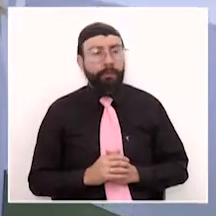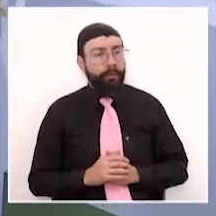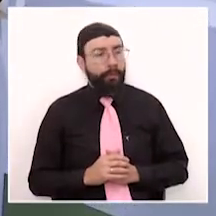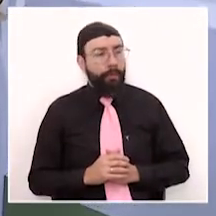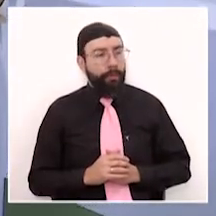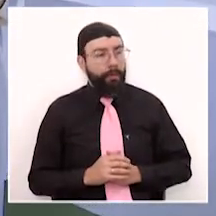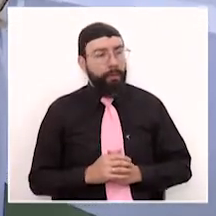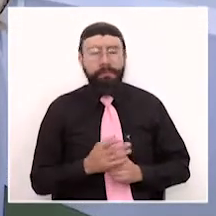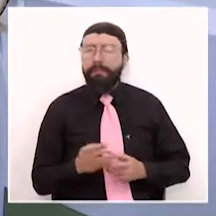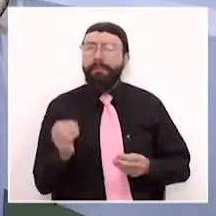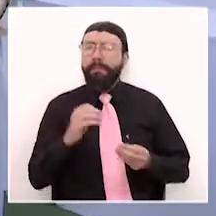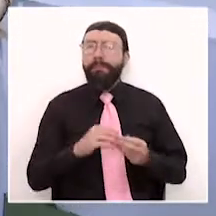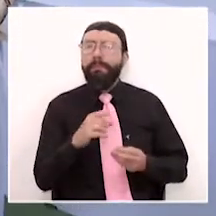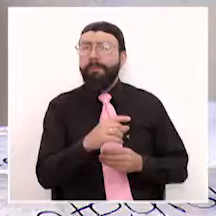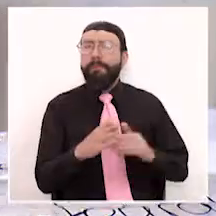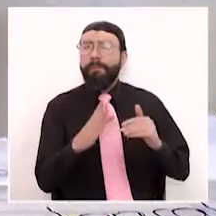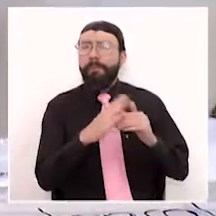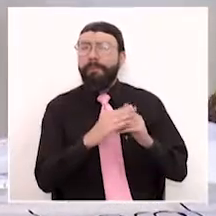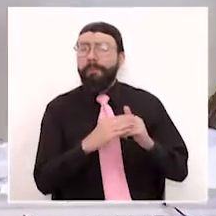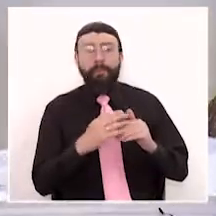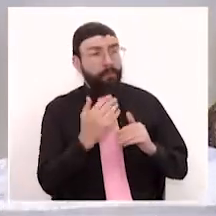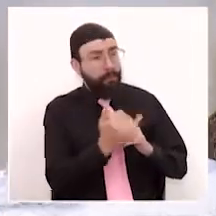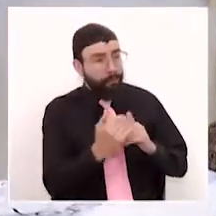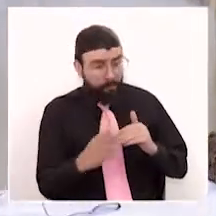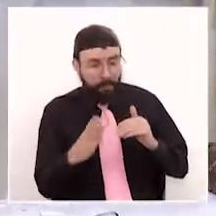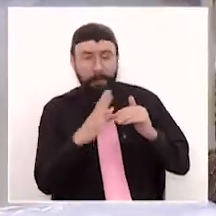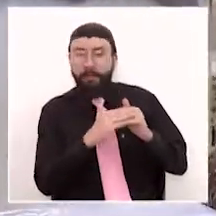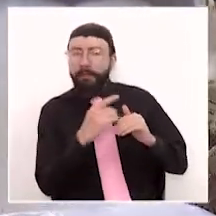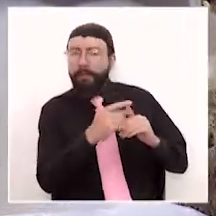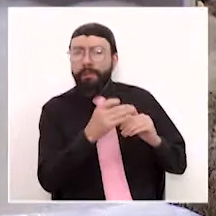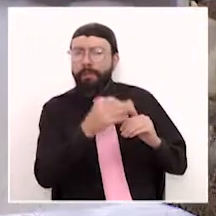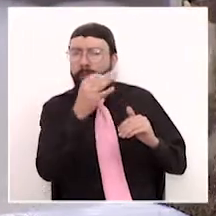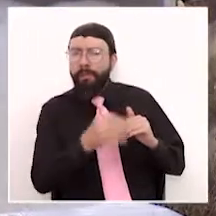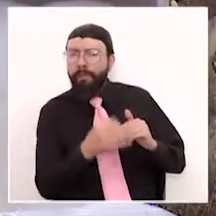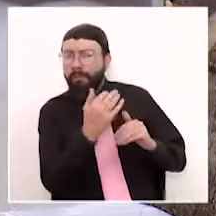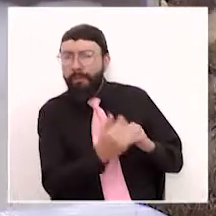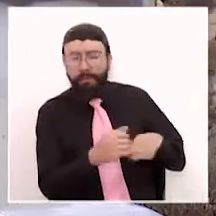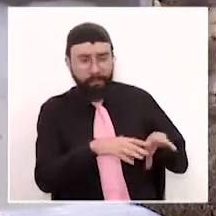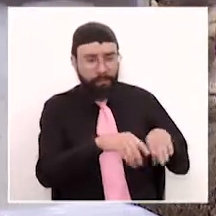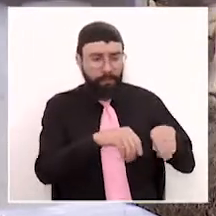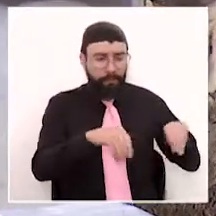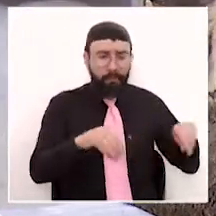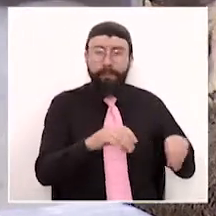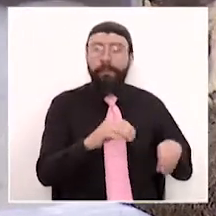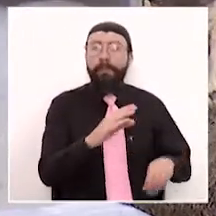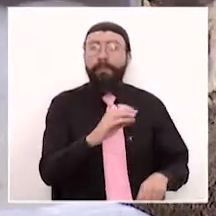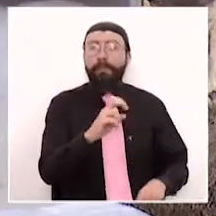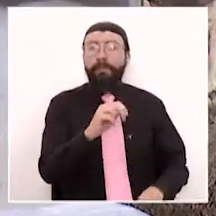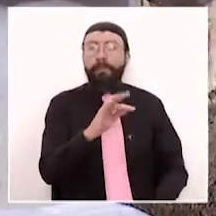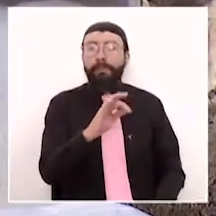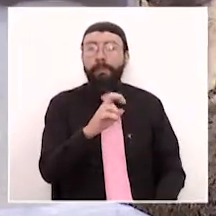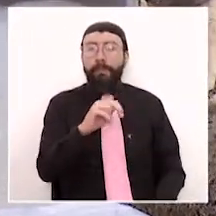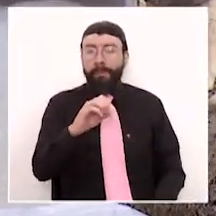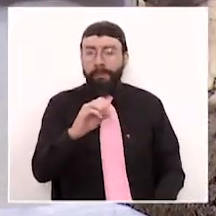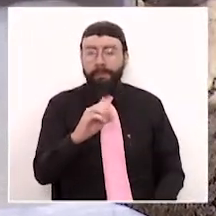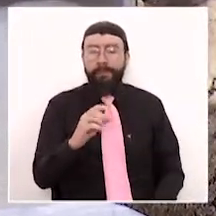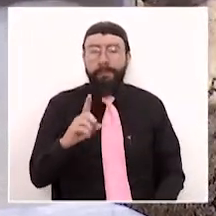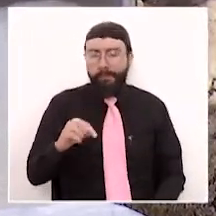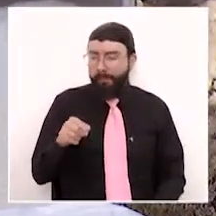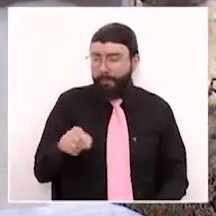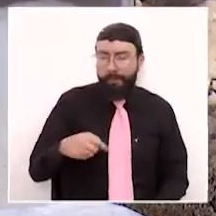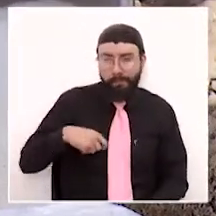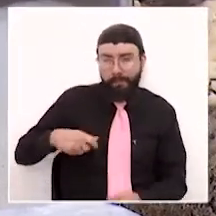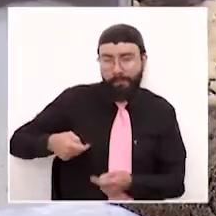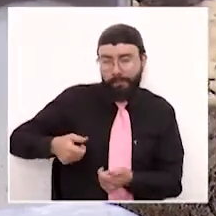pasamos a otro pan, que es un pan que está hecho con un porcentaje de harina de centeno y tiene también semillas